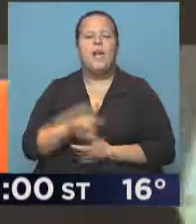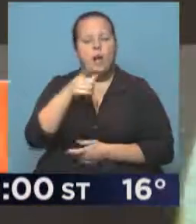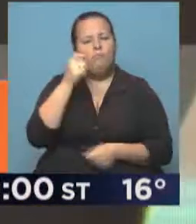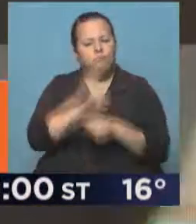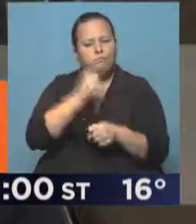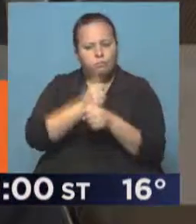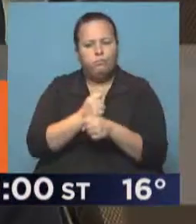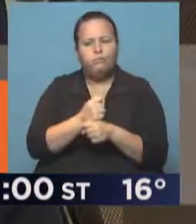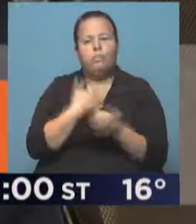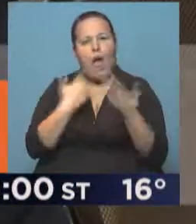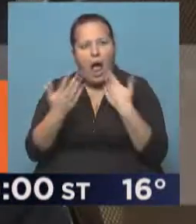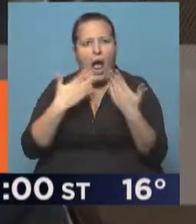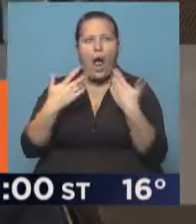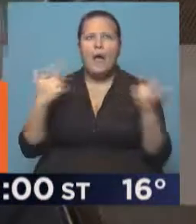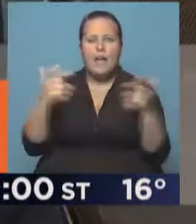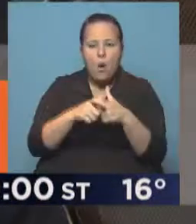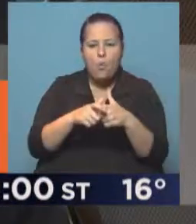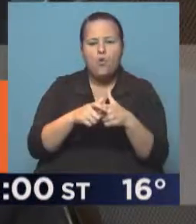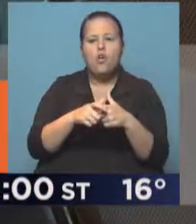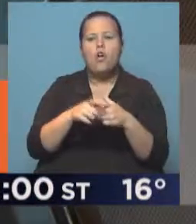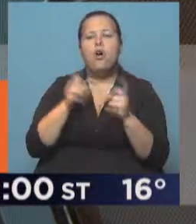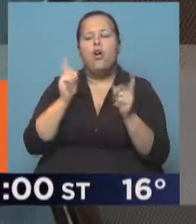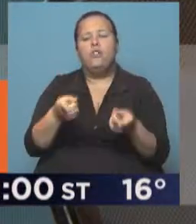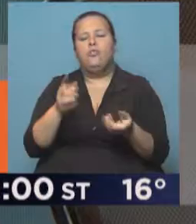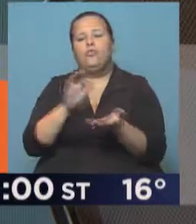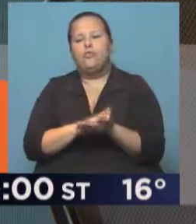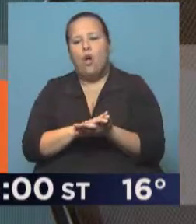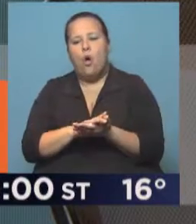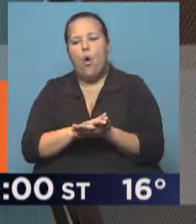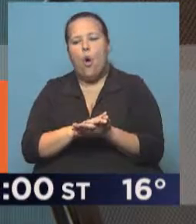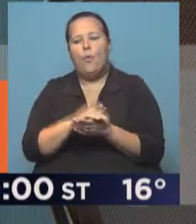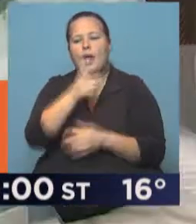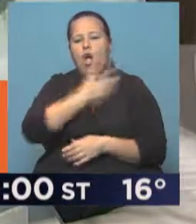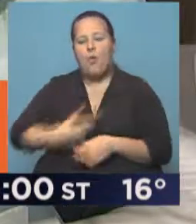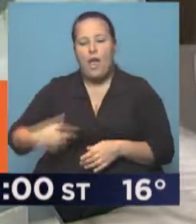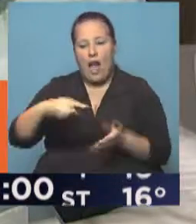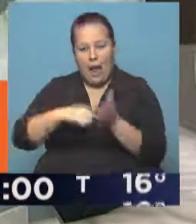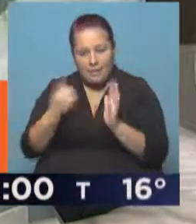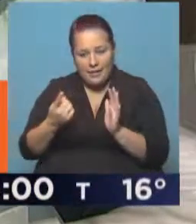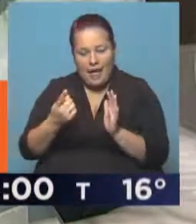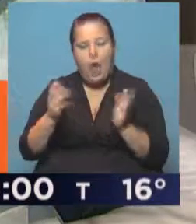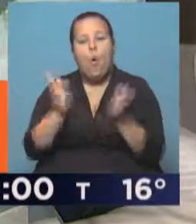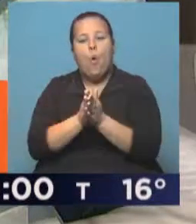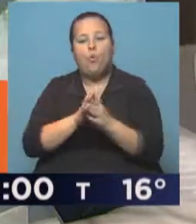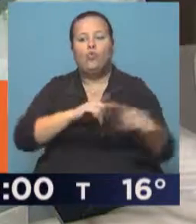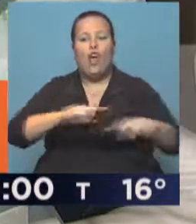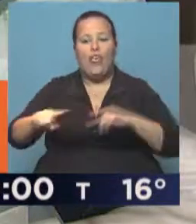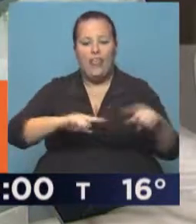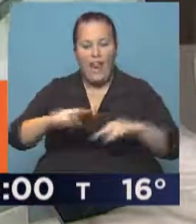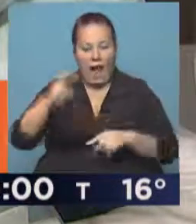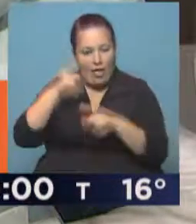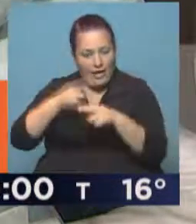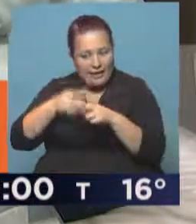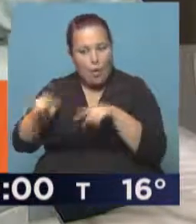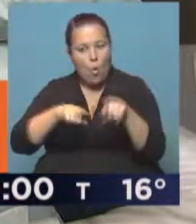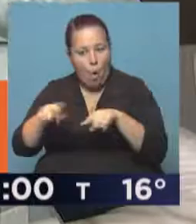trabajando o vienen conversando o reuniéndose también al margen de los funcionarios del gobierno de la ciudad con los delegados de retiro